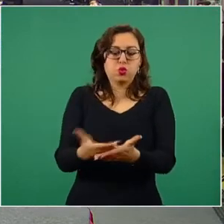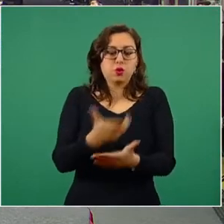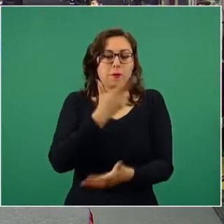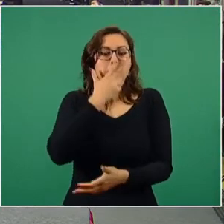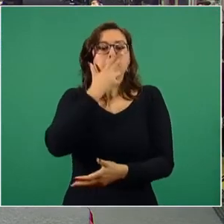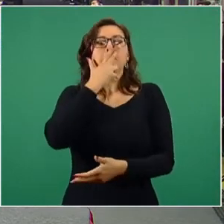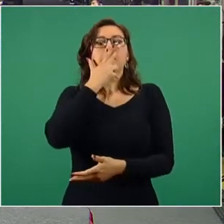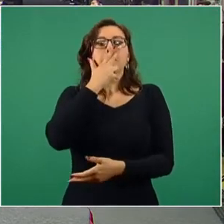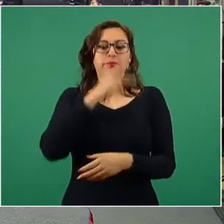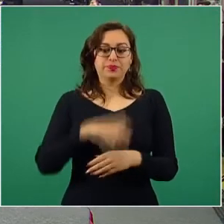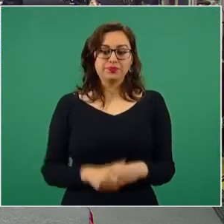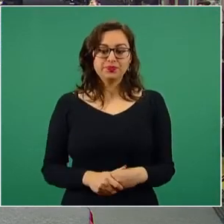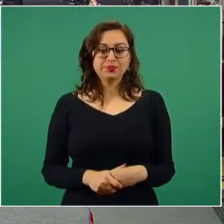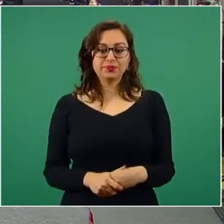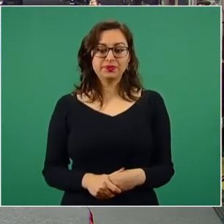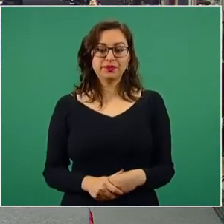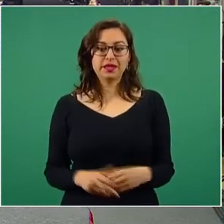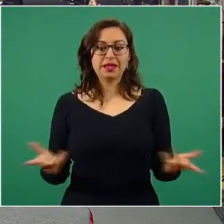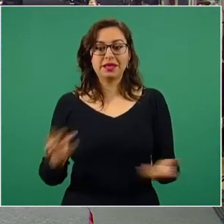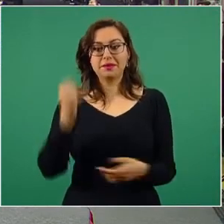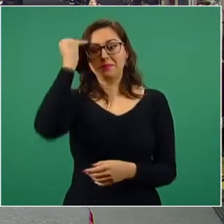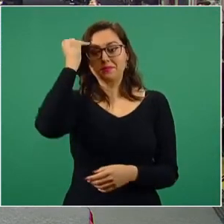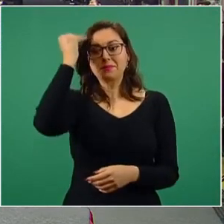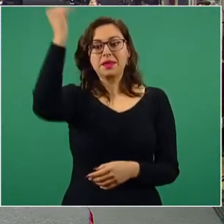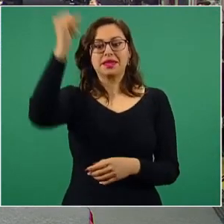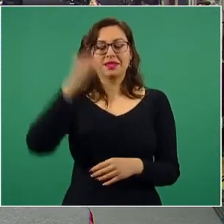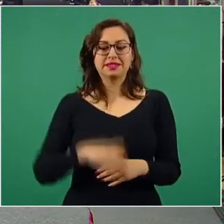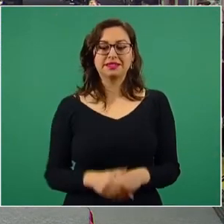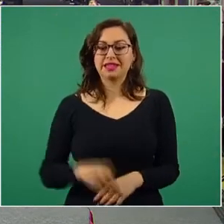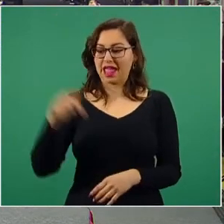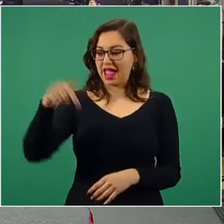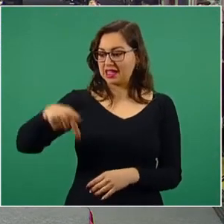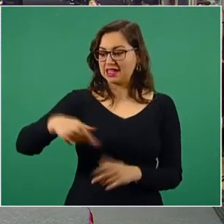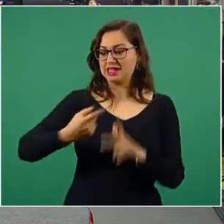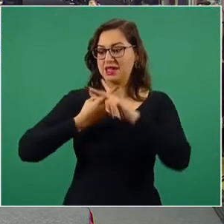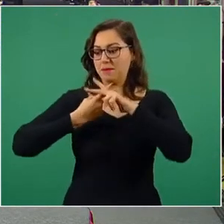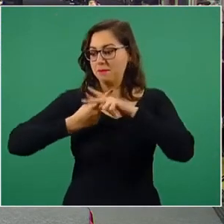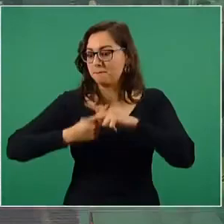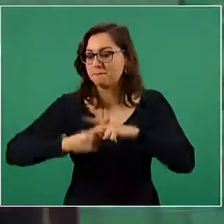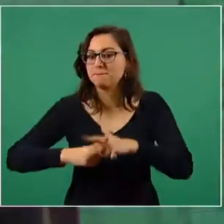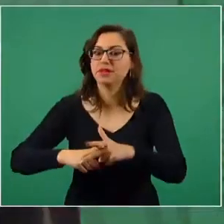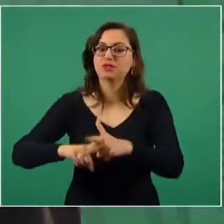Imagínense, aquí fue el asiento de los poderes en la época prehispánica.